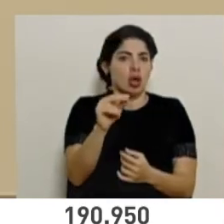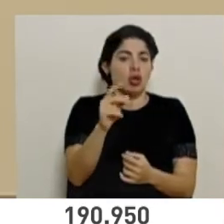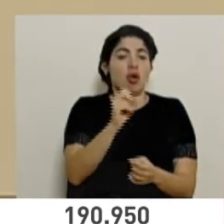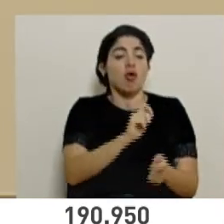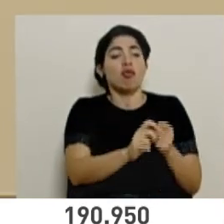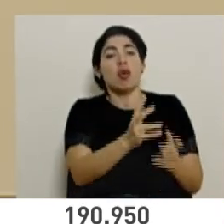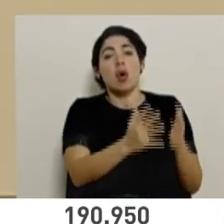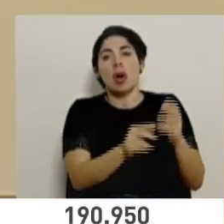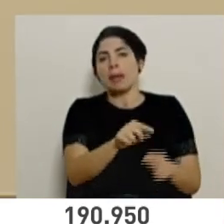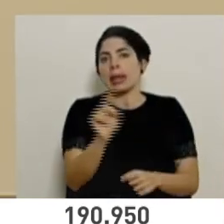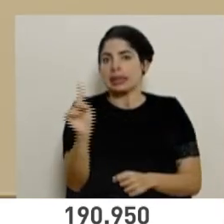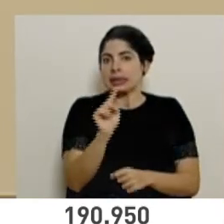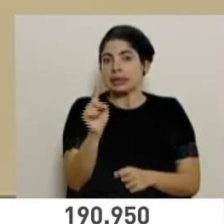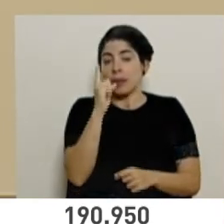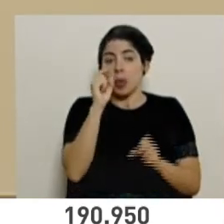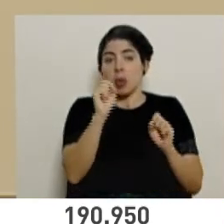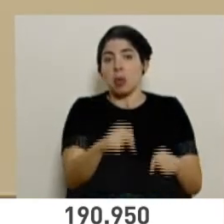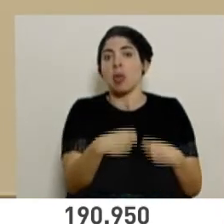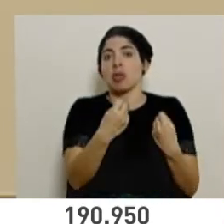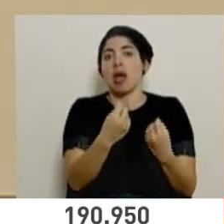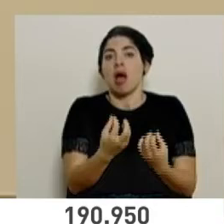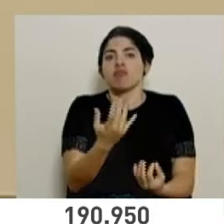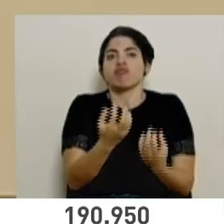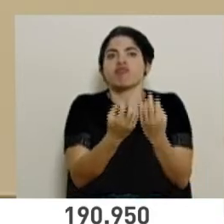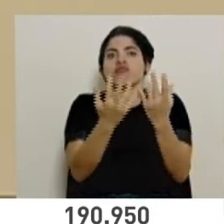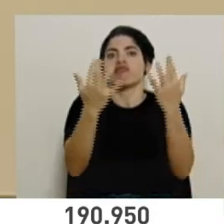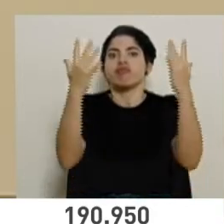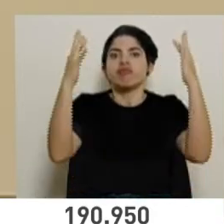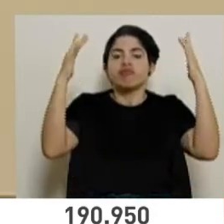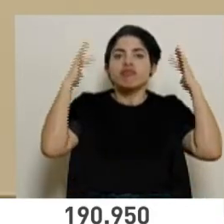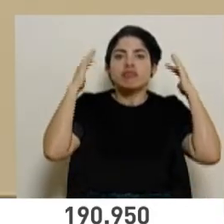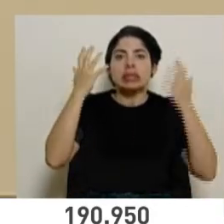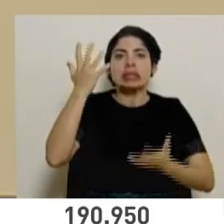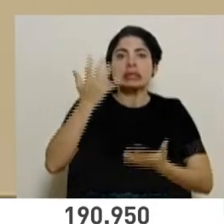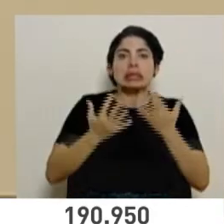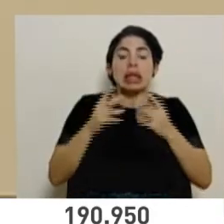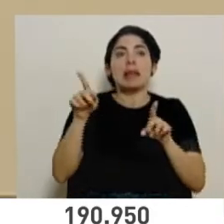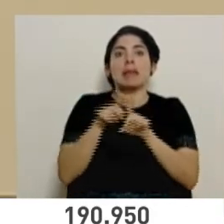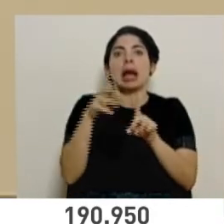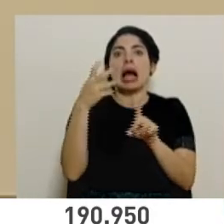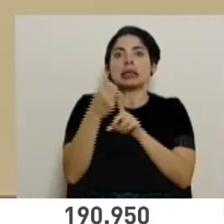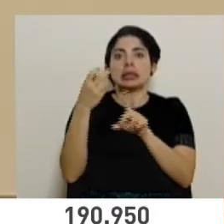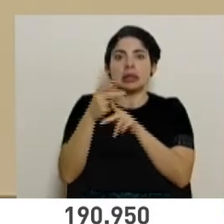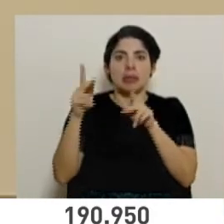quemas, porque eso podría generar también incendios forestales y accidentes graves también con